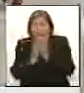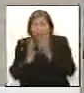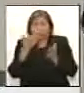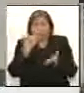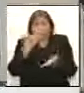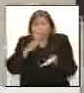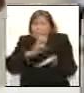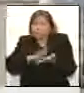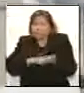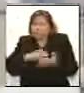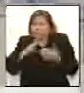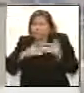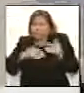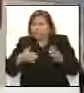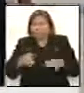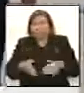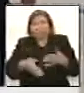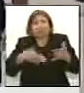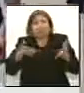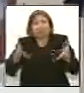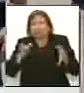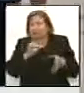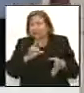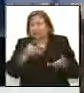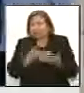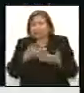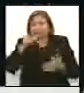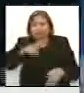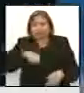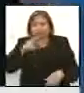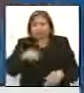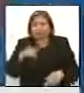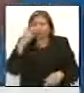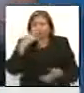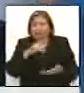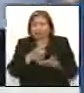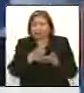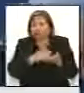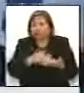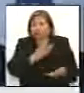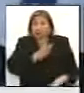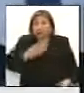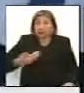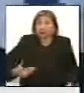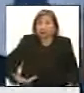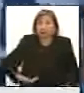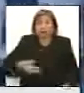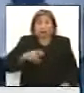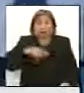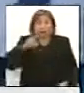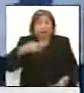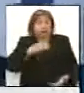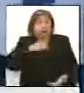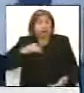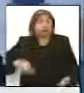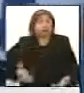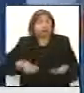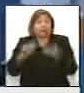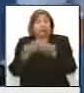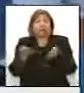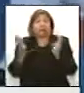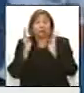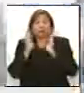de su infraestructura, no se habían tomado las acciones necesarias por parte del gobierno regional y del Ministerio de